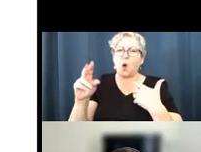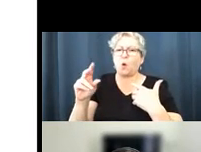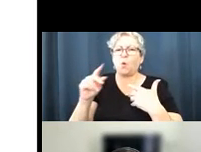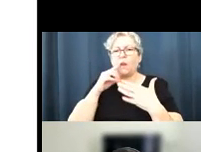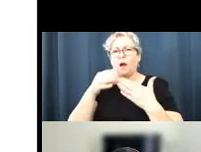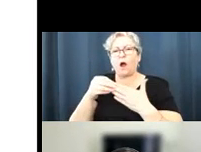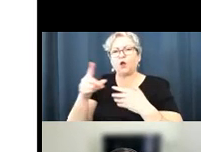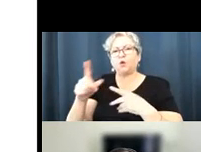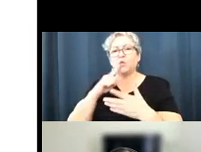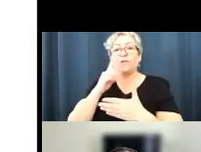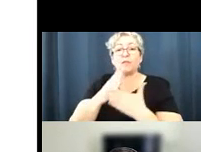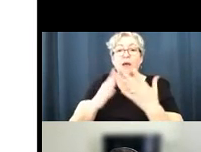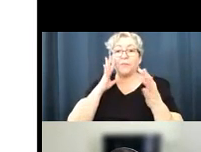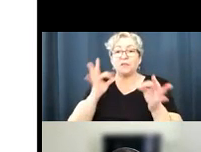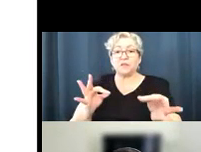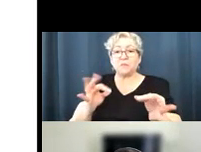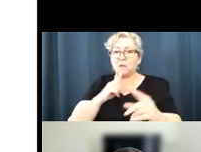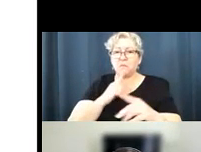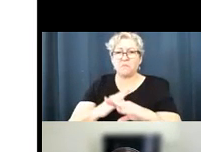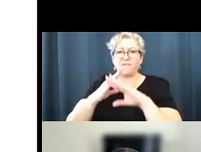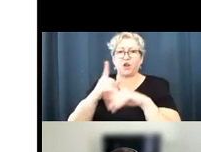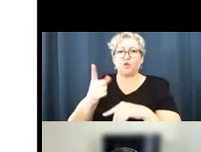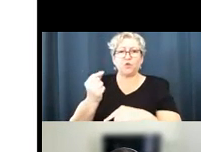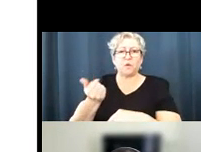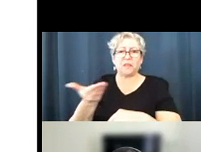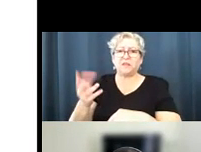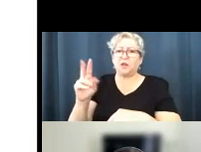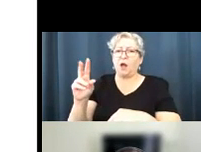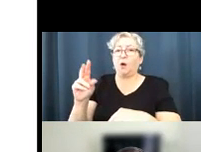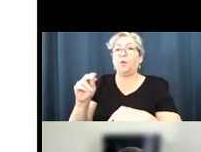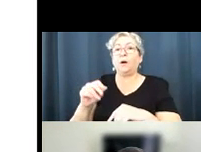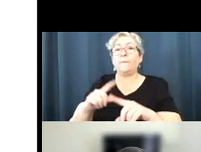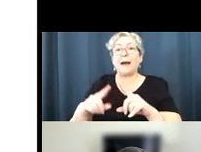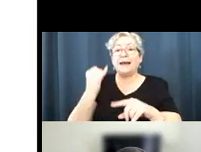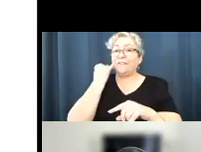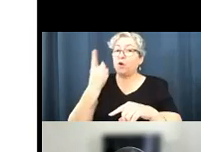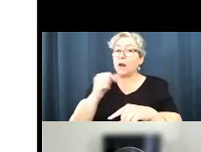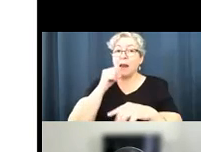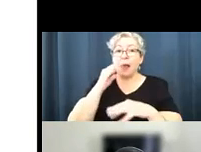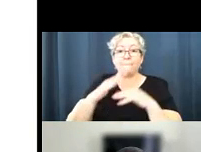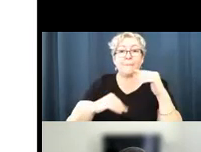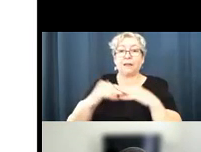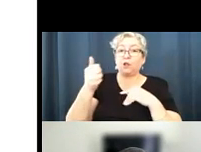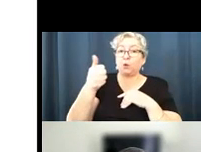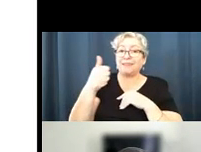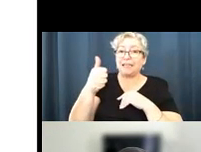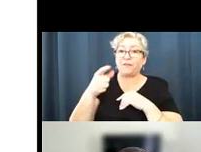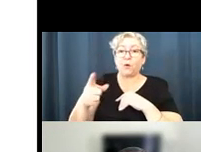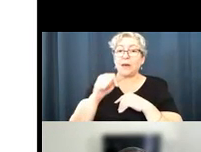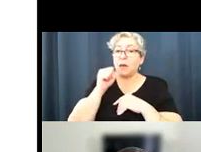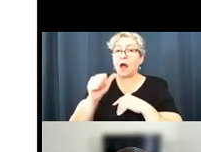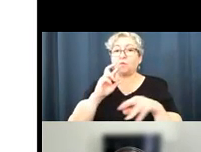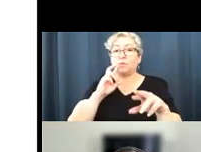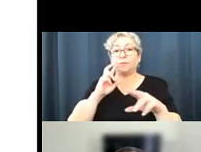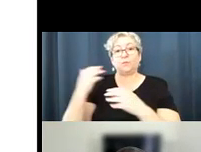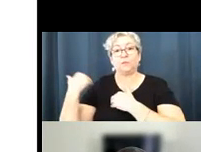diseño. Eso los guía a tomar distintas decisiones, pero no los previene de hacer algo. Pero si usted no lo está construyendo usted mismo y